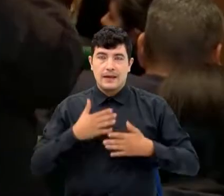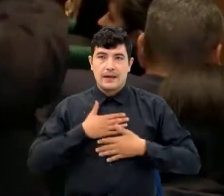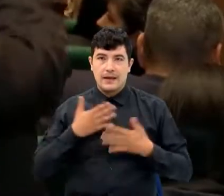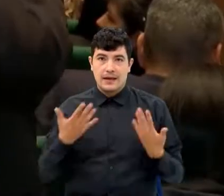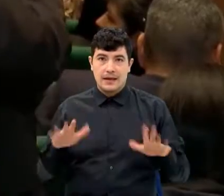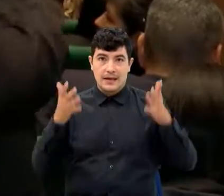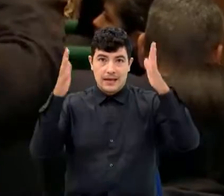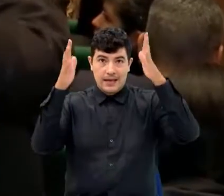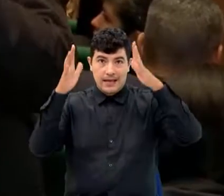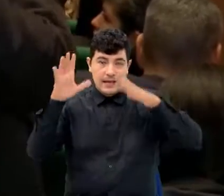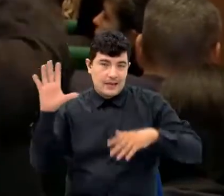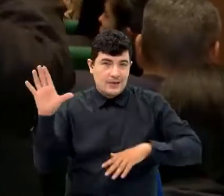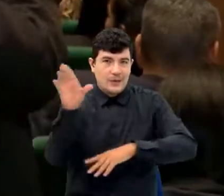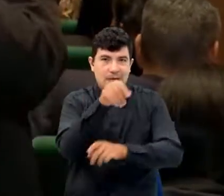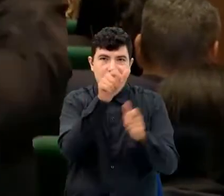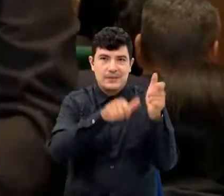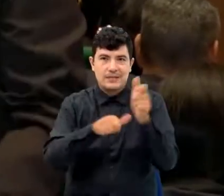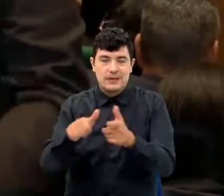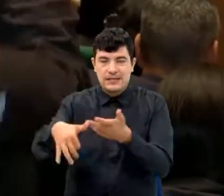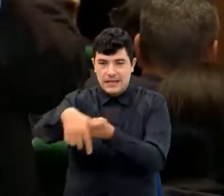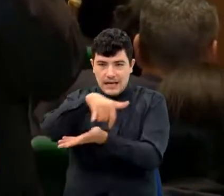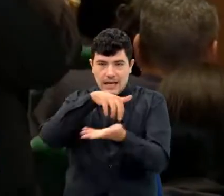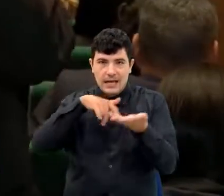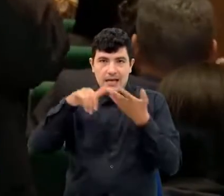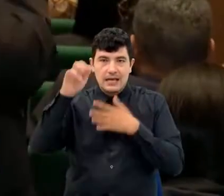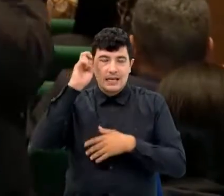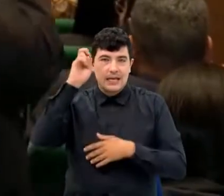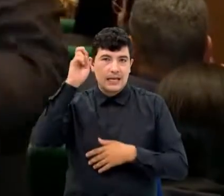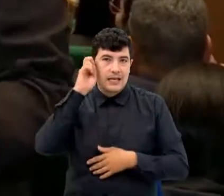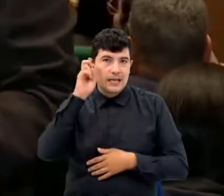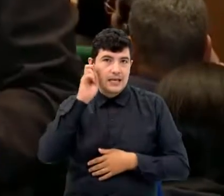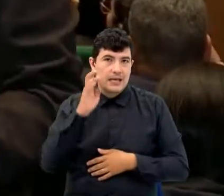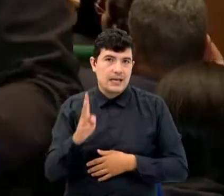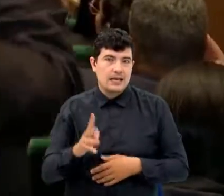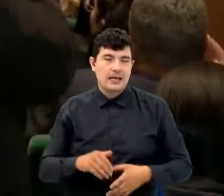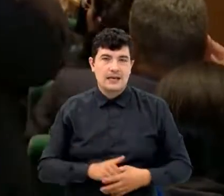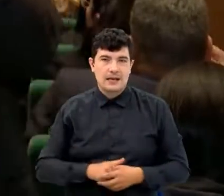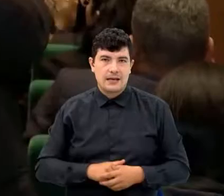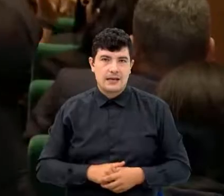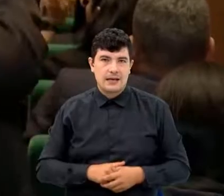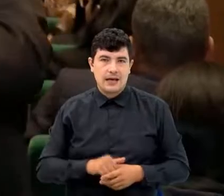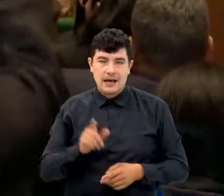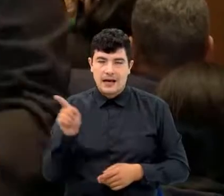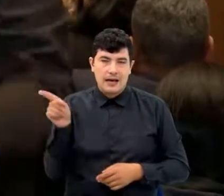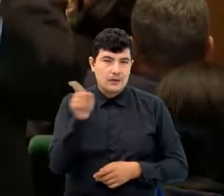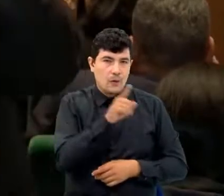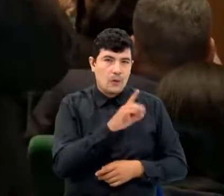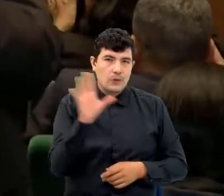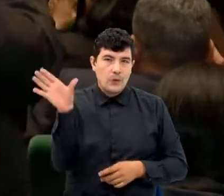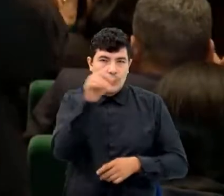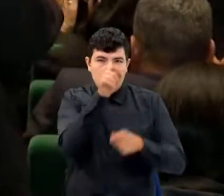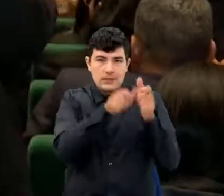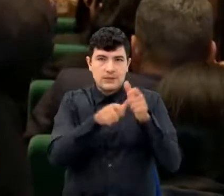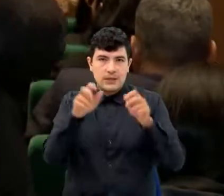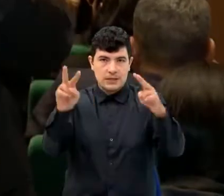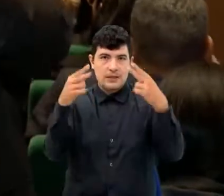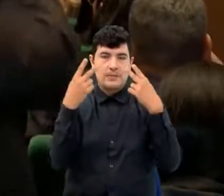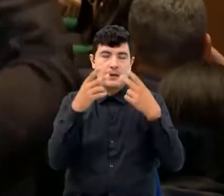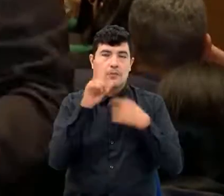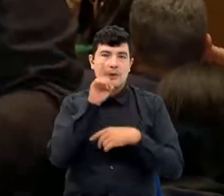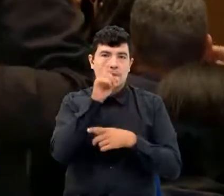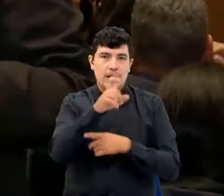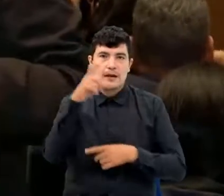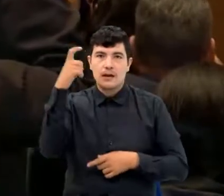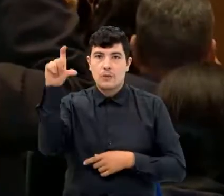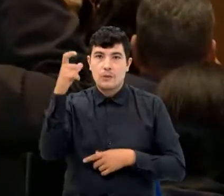a toda la gente del Gran San, sobre todo el Gran Santander, allá a todos los que están viendo en Bucaramanga, en Cúcuta, en todo lo